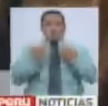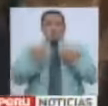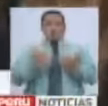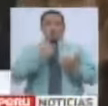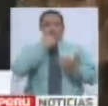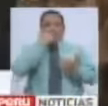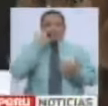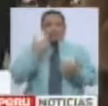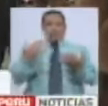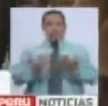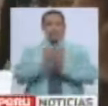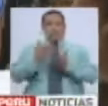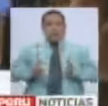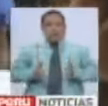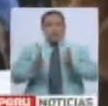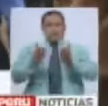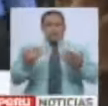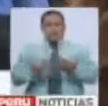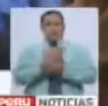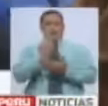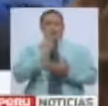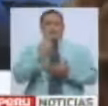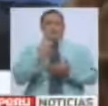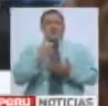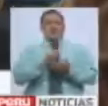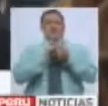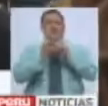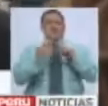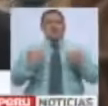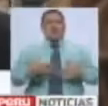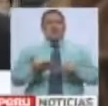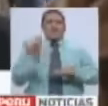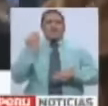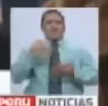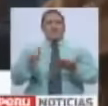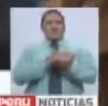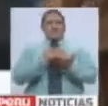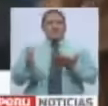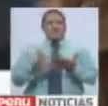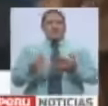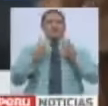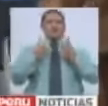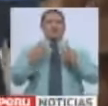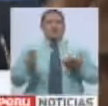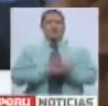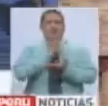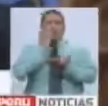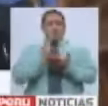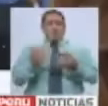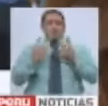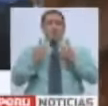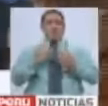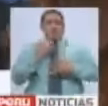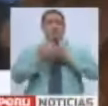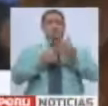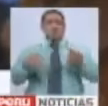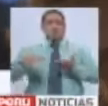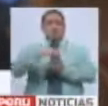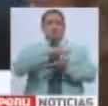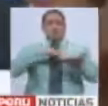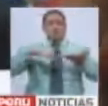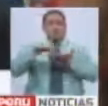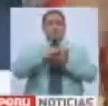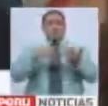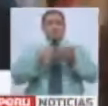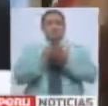vías y ahora tenemos una nueva vía. El alboroto se armó porque ahora tenemos un monacón y antes no teníamos absolutamente nada. Este es el verdadero alboroto. El